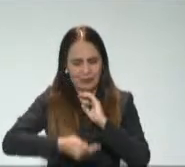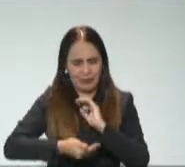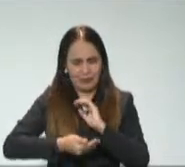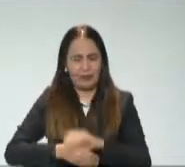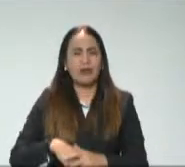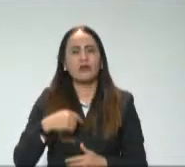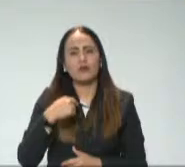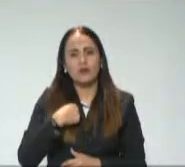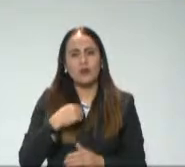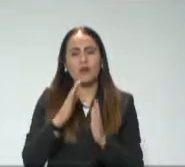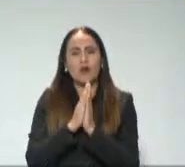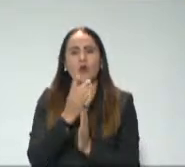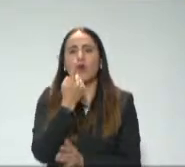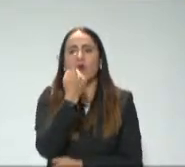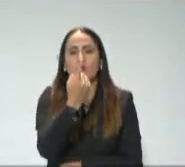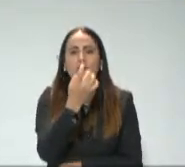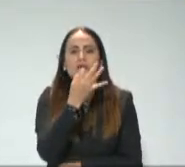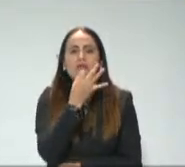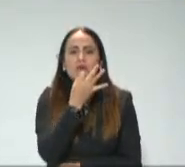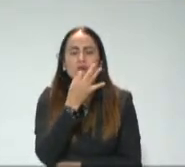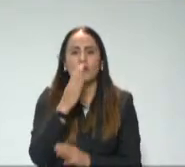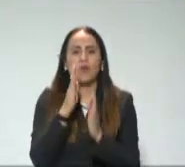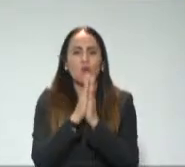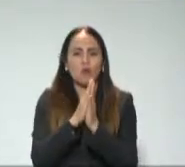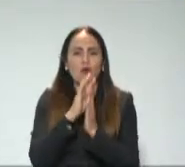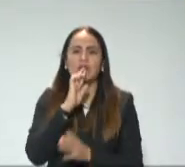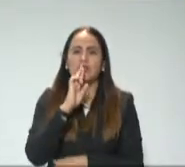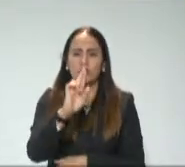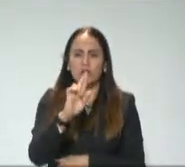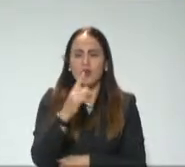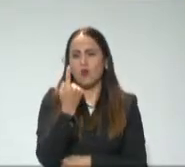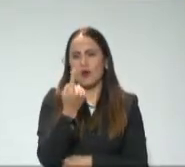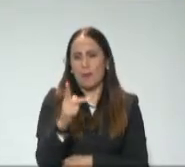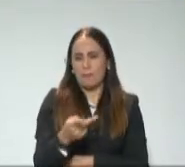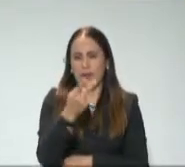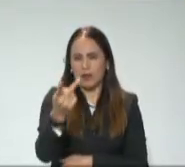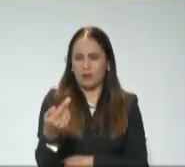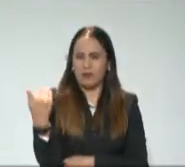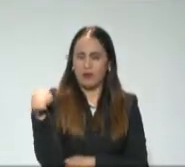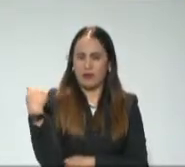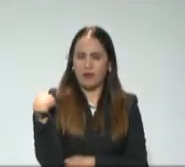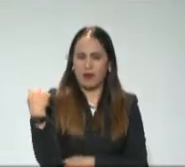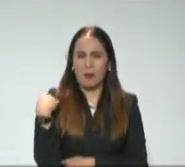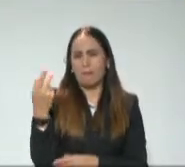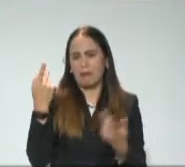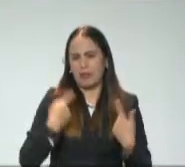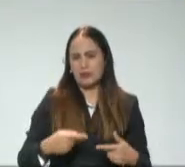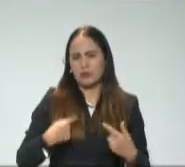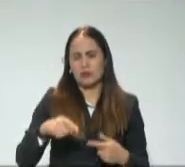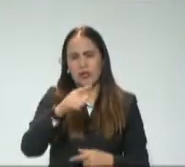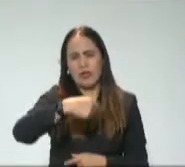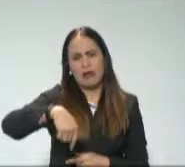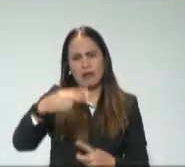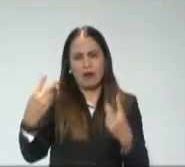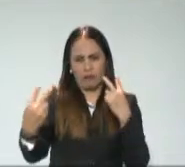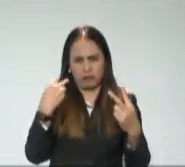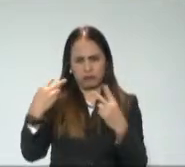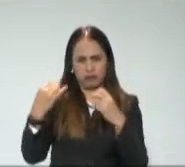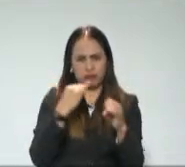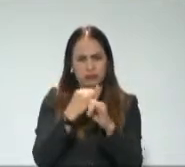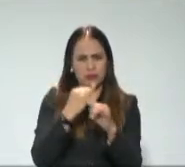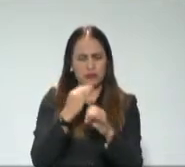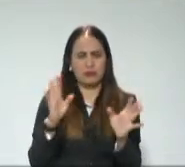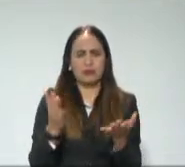permiten en un minuto que me pudieran responder una pregunta que nos llegó de de la gente que tiene que ver sobre cuál es la